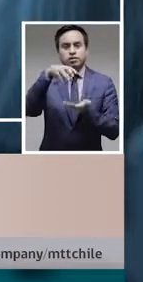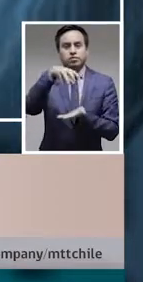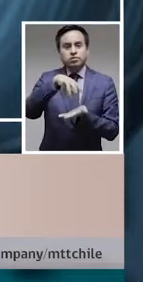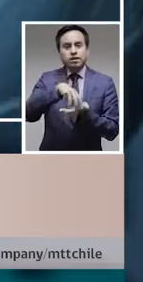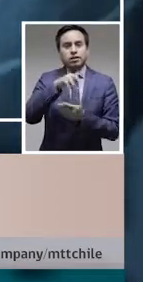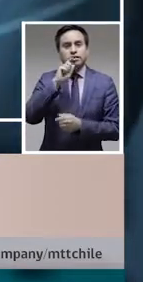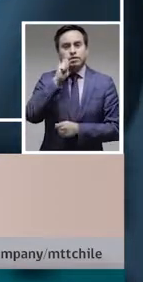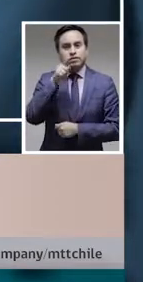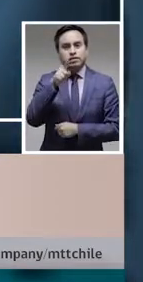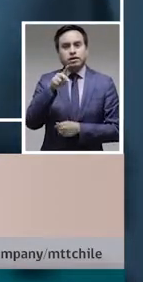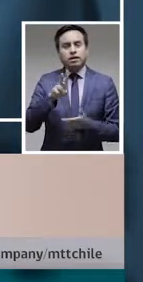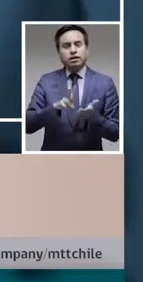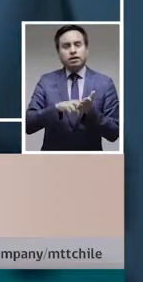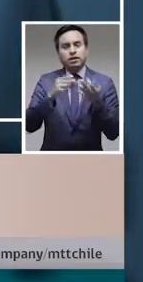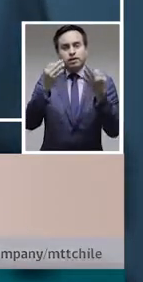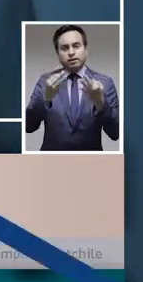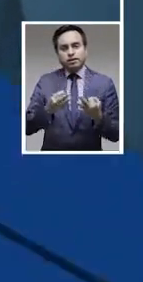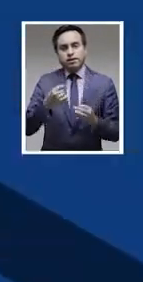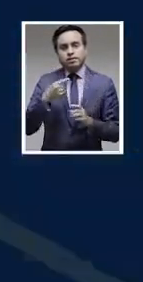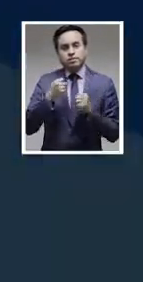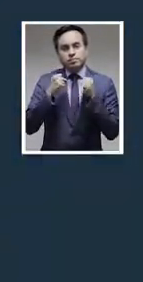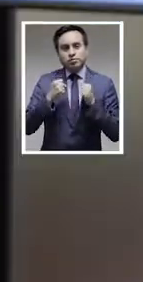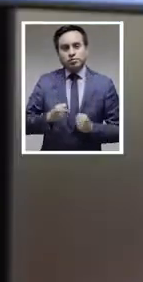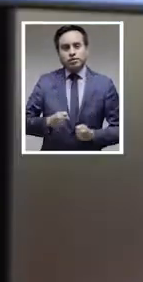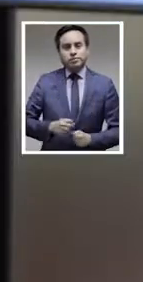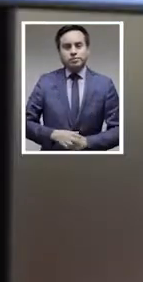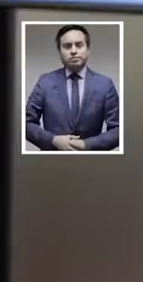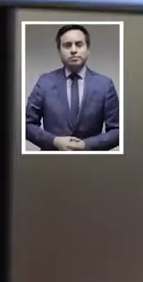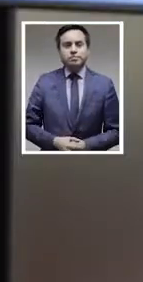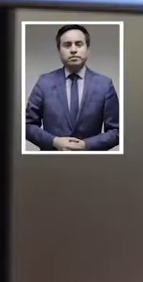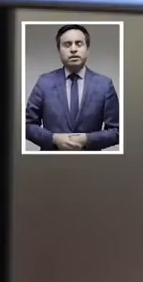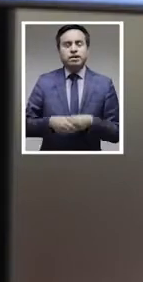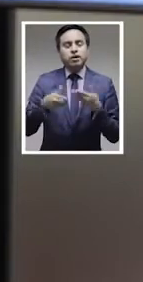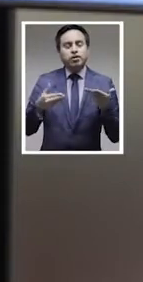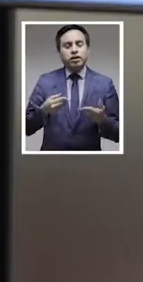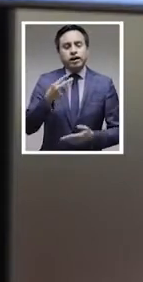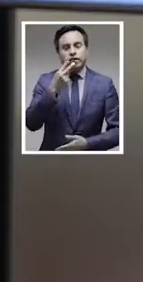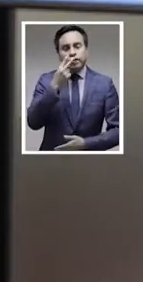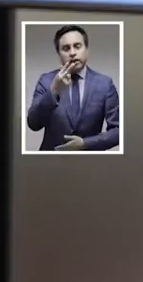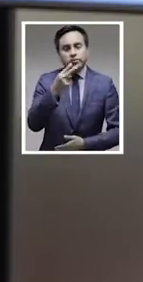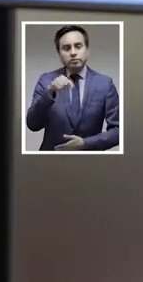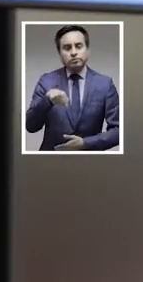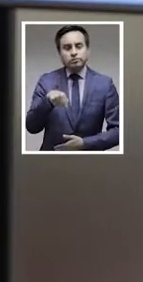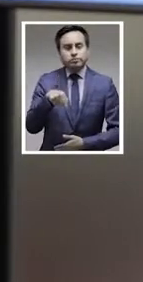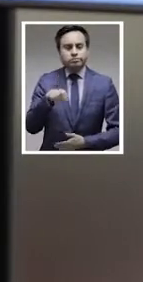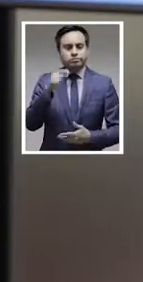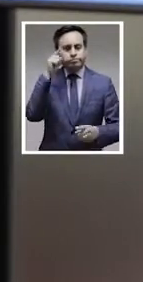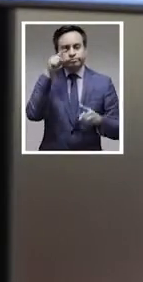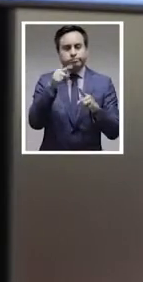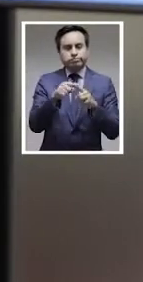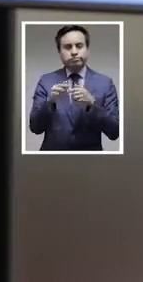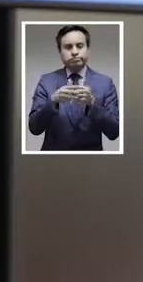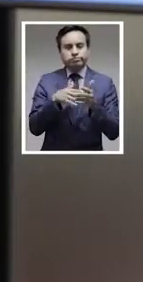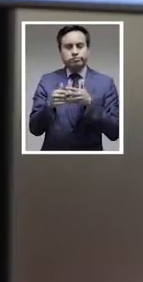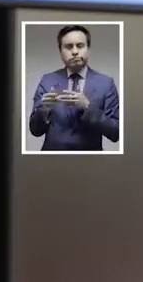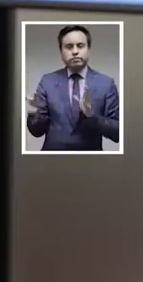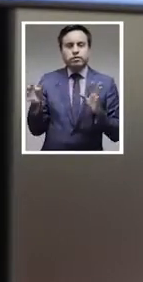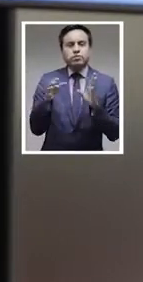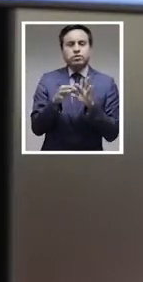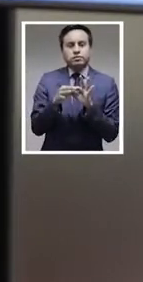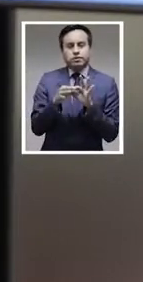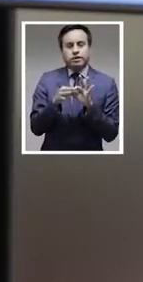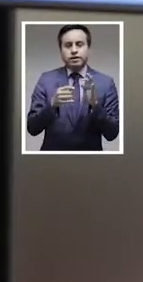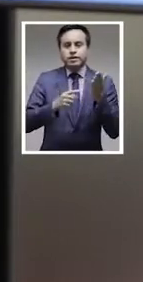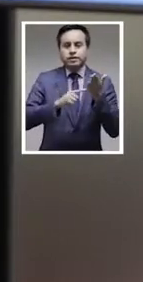sea una realidad posible. Veamos entonces hacia dónde vamos con conectividad